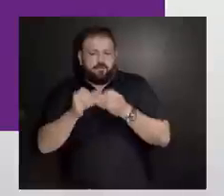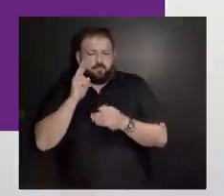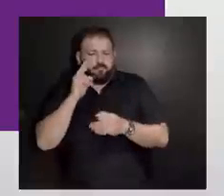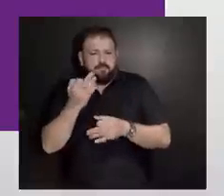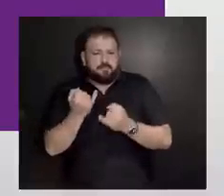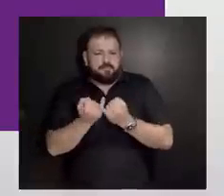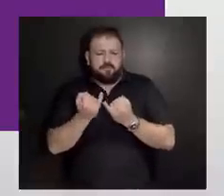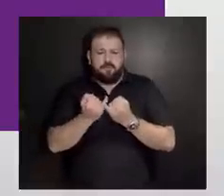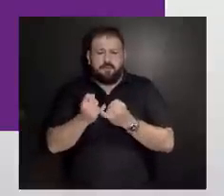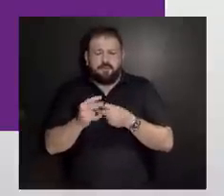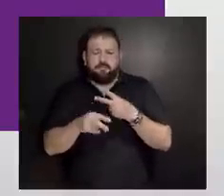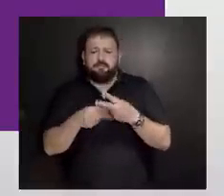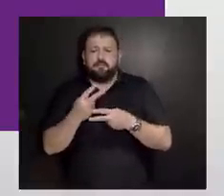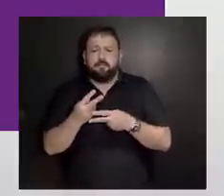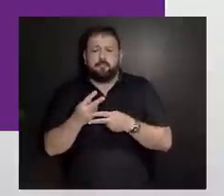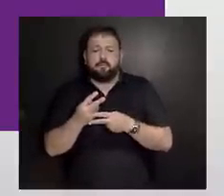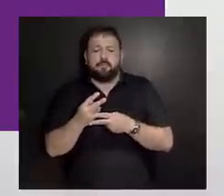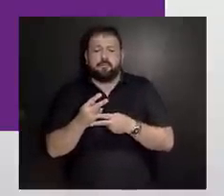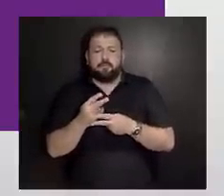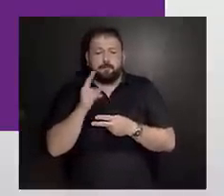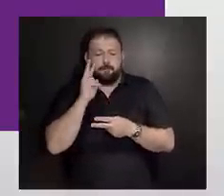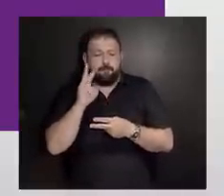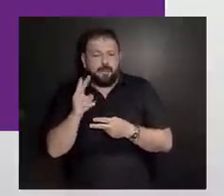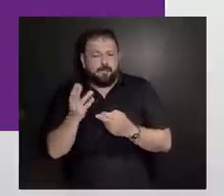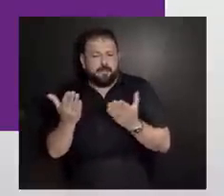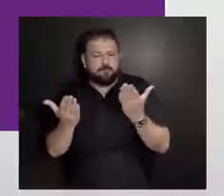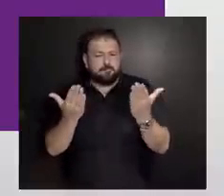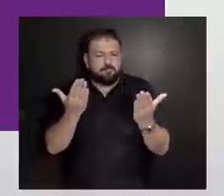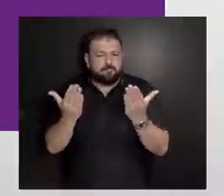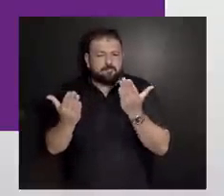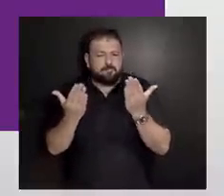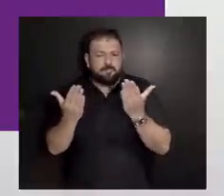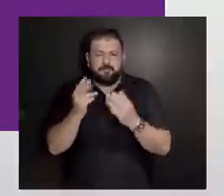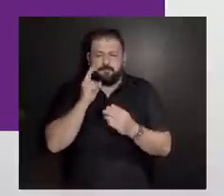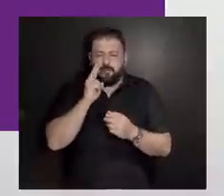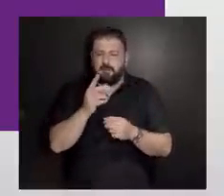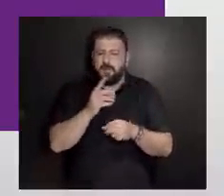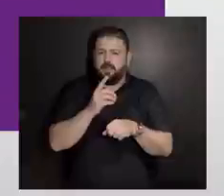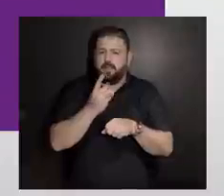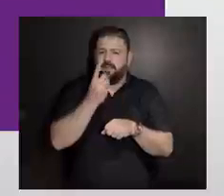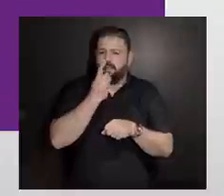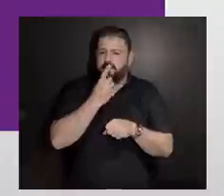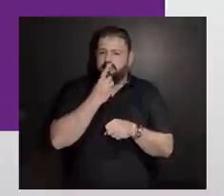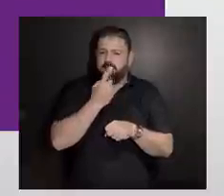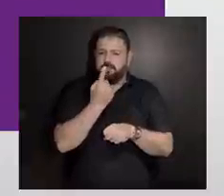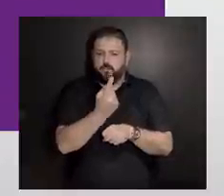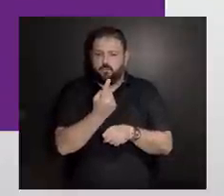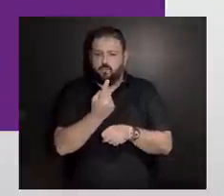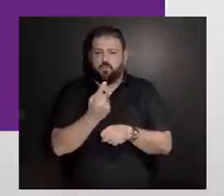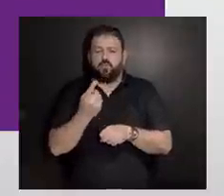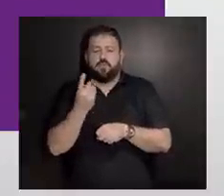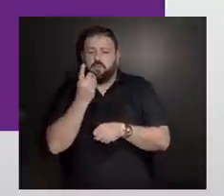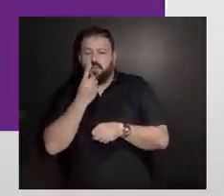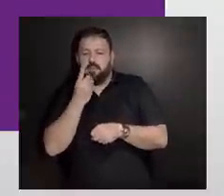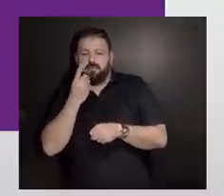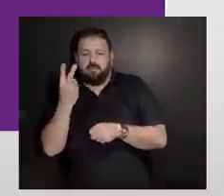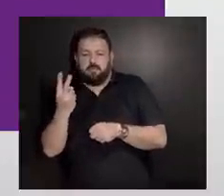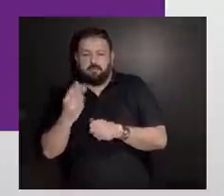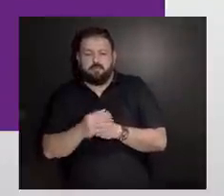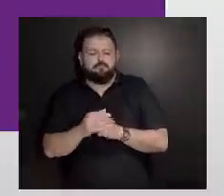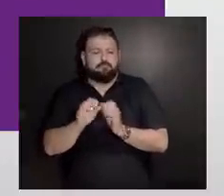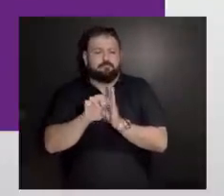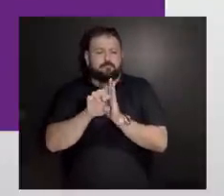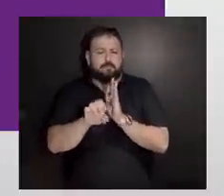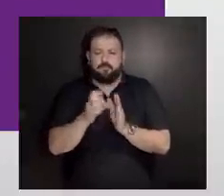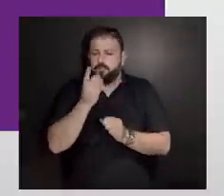vamos a hacer una comparativa entre la diabetes tipo 1 y la tipo 2, que son las más comunes. Por ejemplo, la tipo